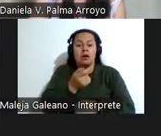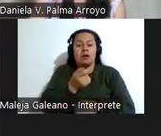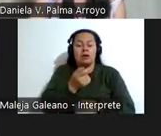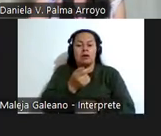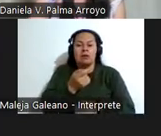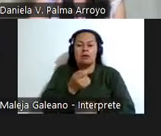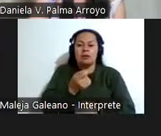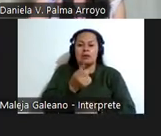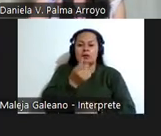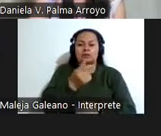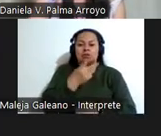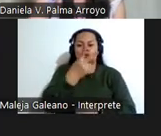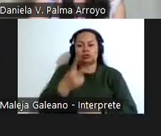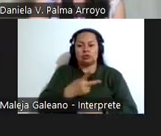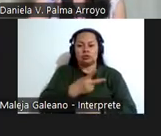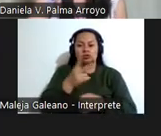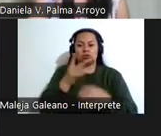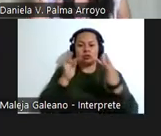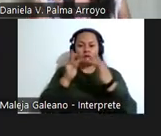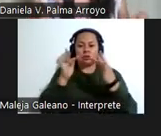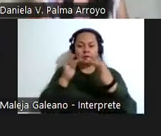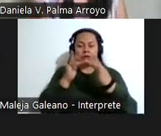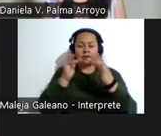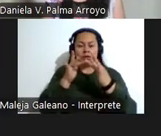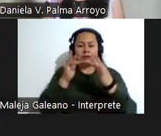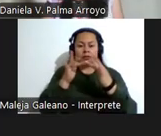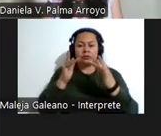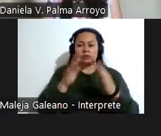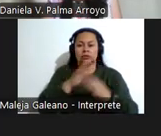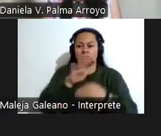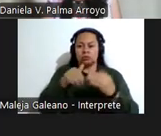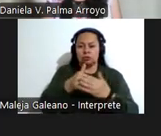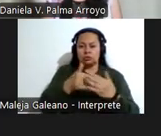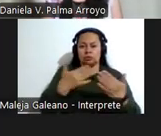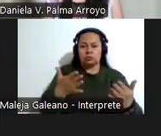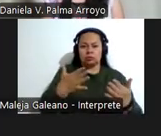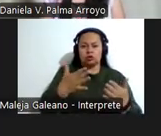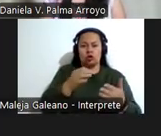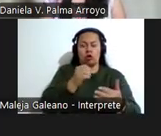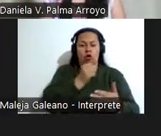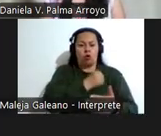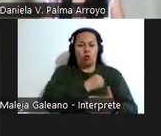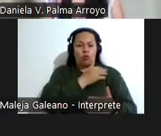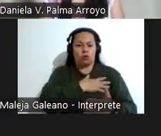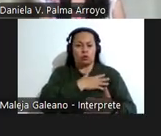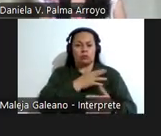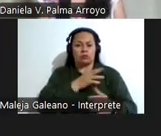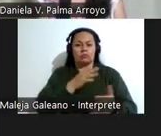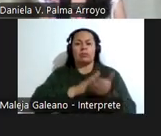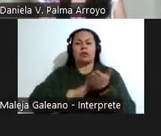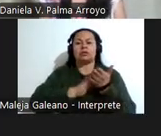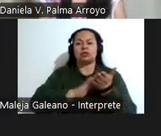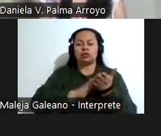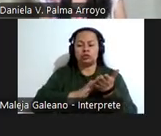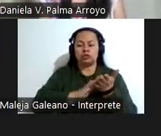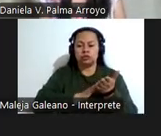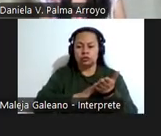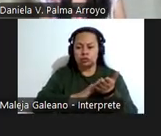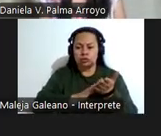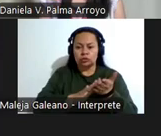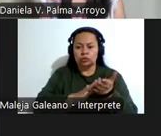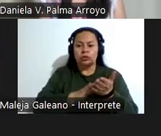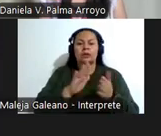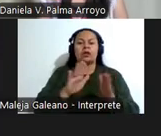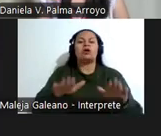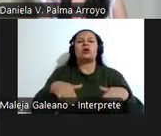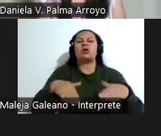conectados, conectadas. Y darnos pues esta oportunidad para resolver dudas, tanto